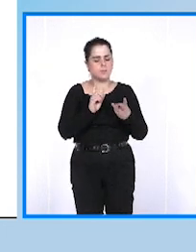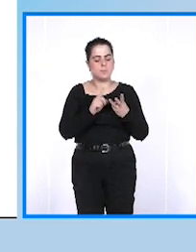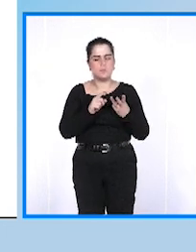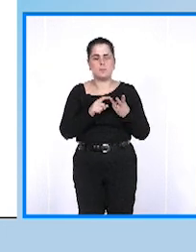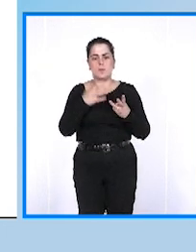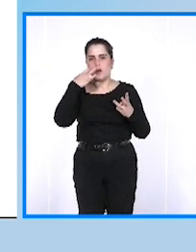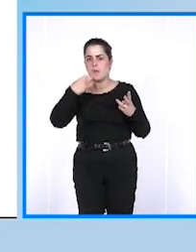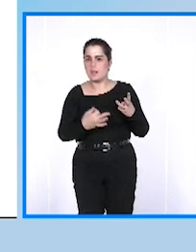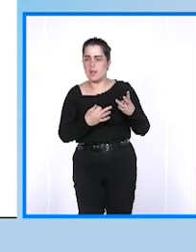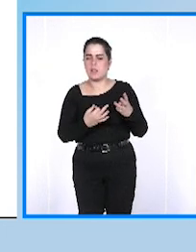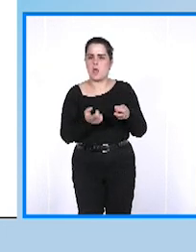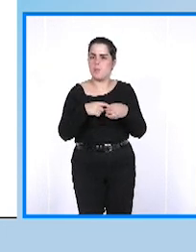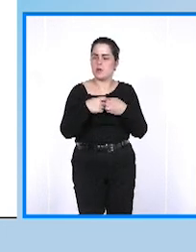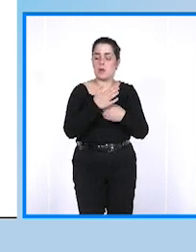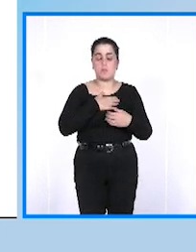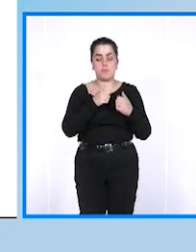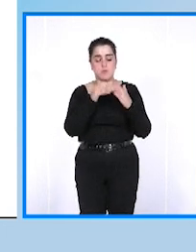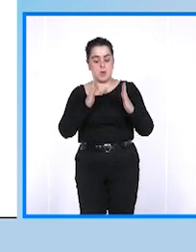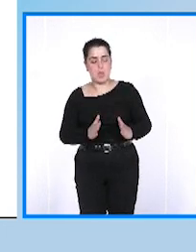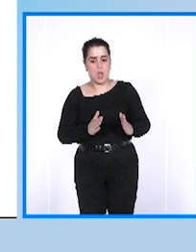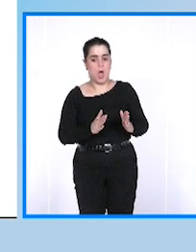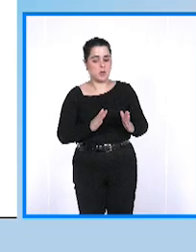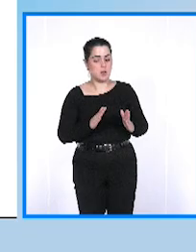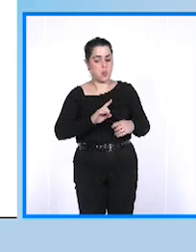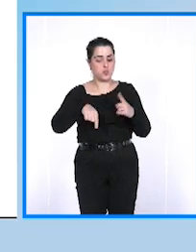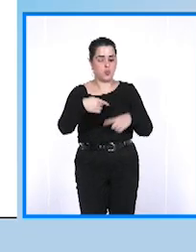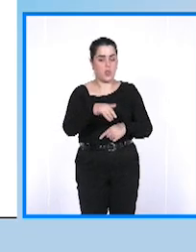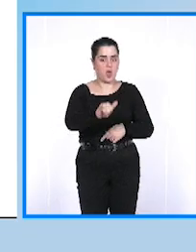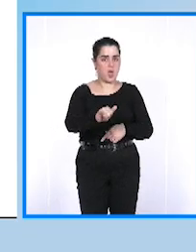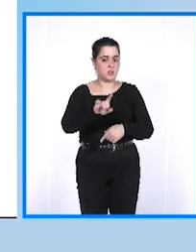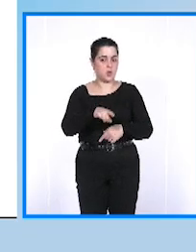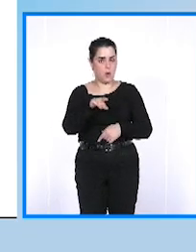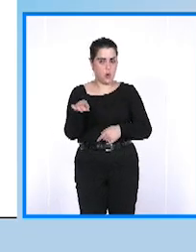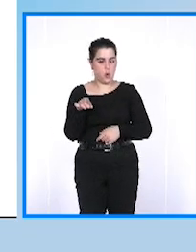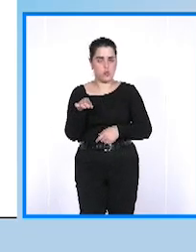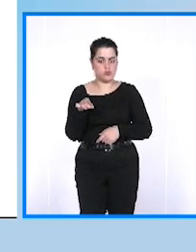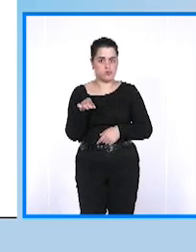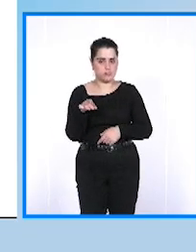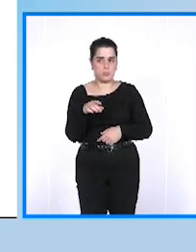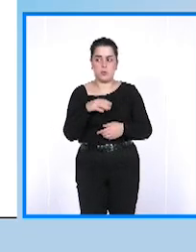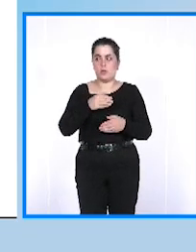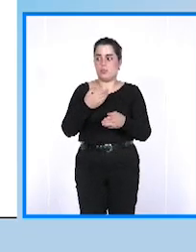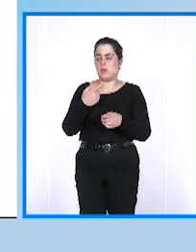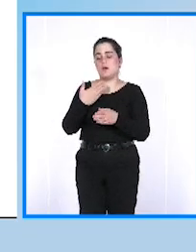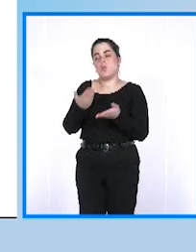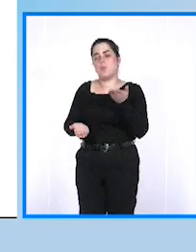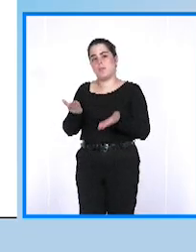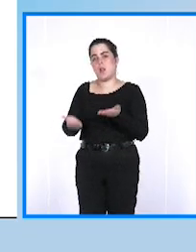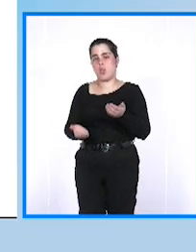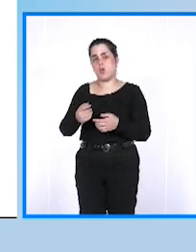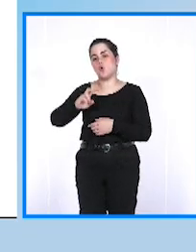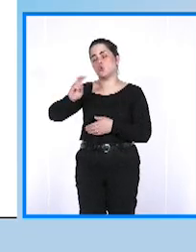realmente el hecho de participar en mi casa ha tenido efecto o no en el de servicios en términos de